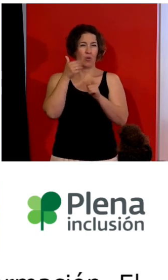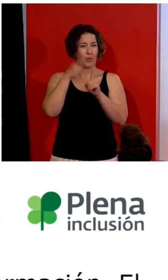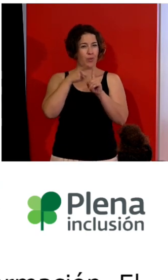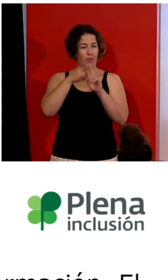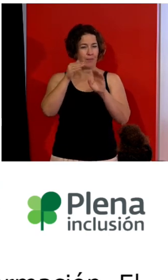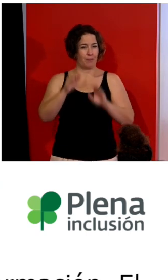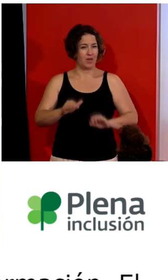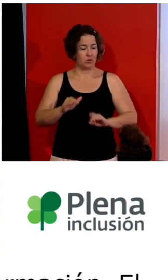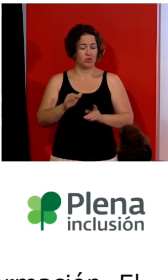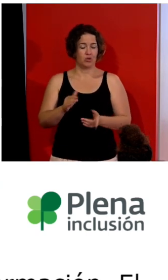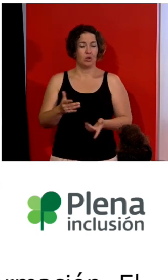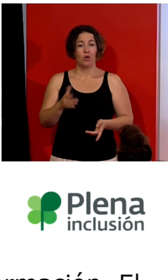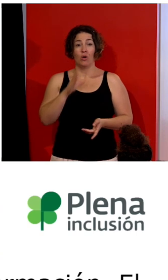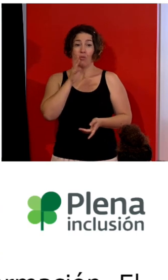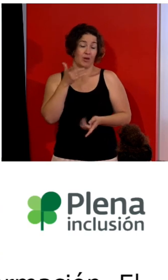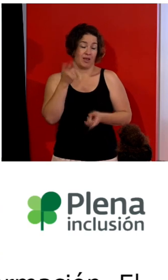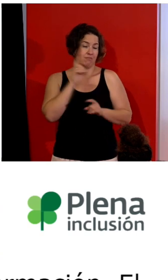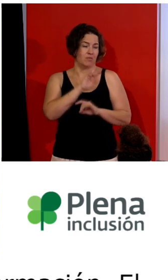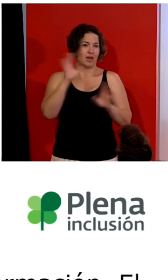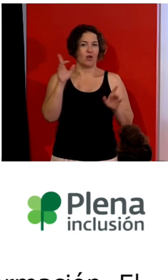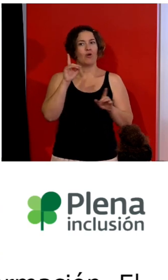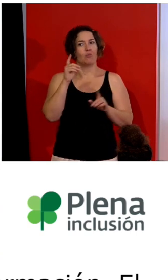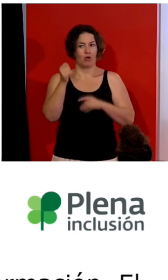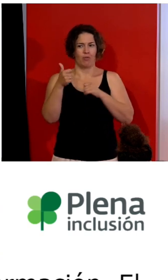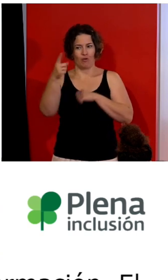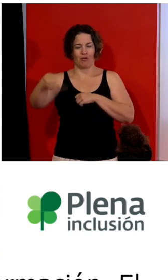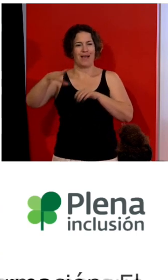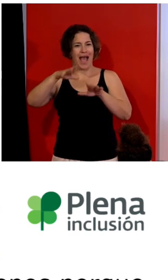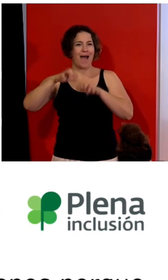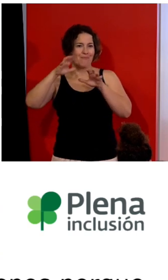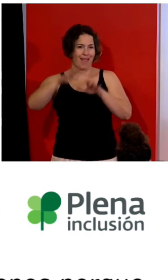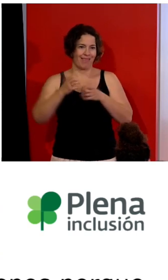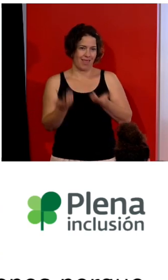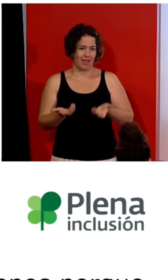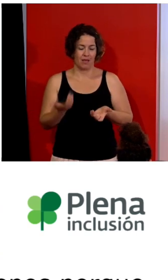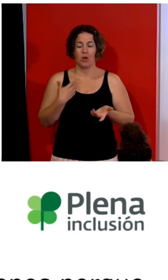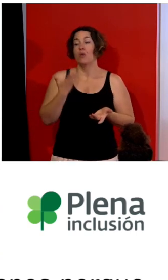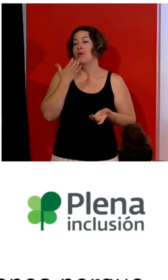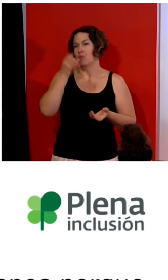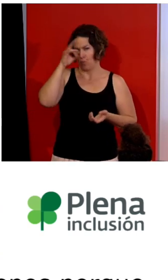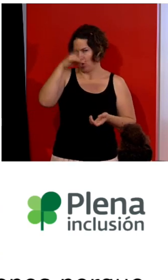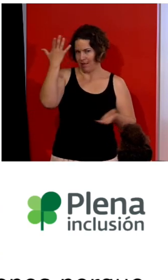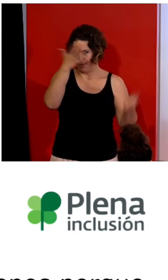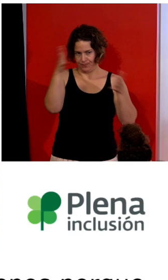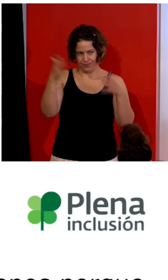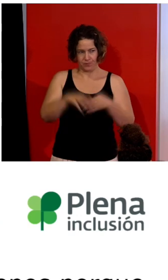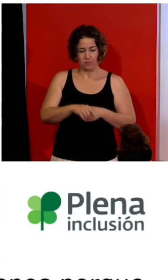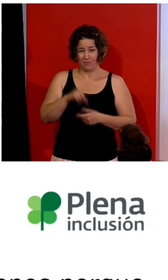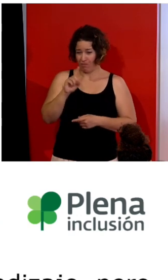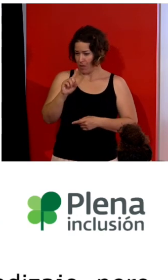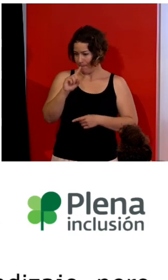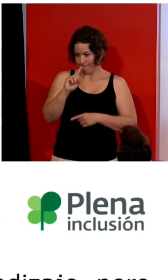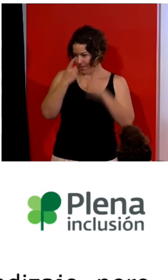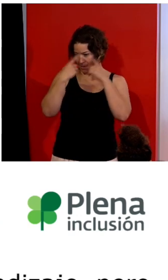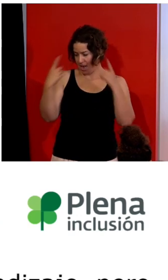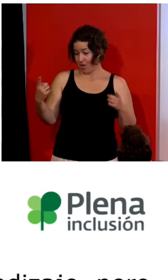evidentemente ha ido habiendo un proceso de aprendizaje, pero bueno, para que os hagáis una idea, el primer año yo creo que la mitad de